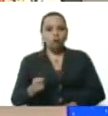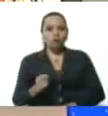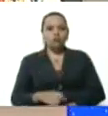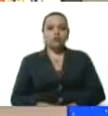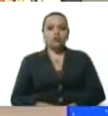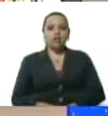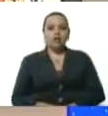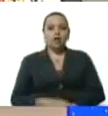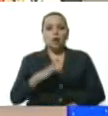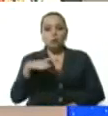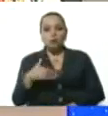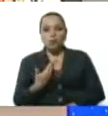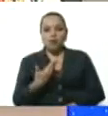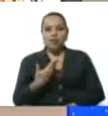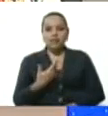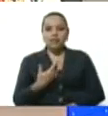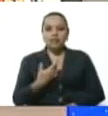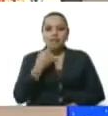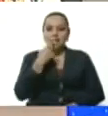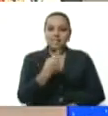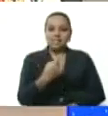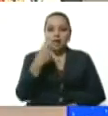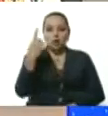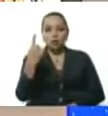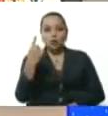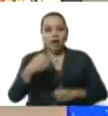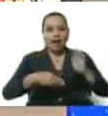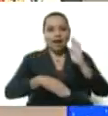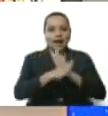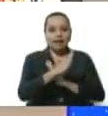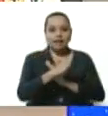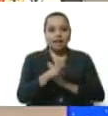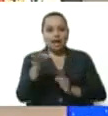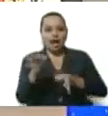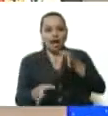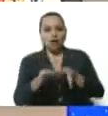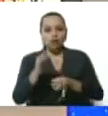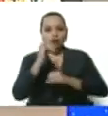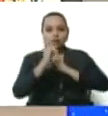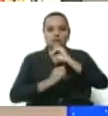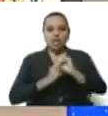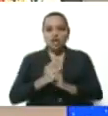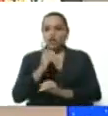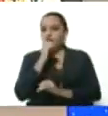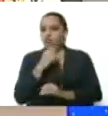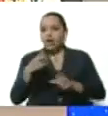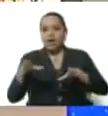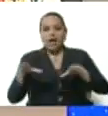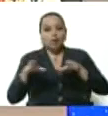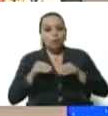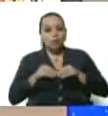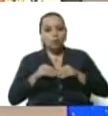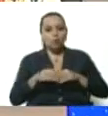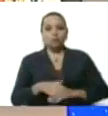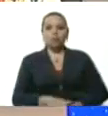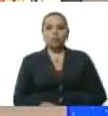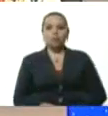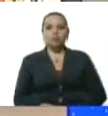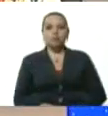puede obligar a una de las partes a acudir a la Corte sin su consentimiento. Y establece